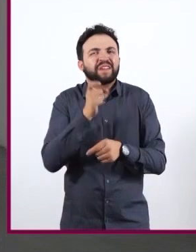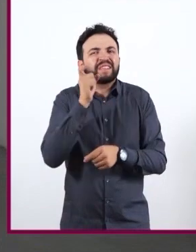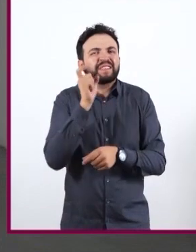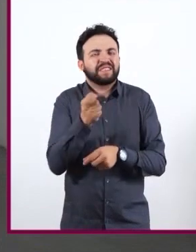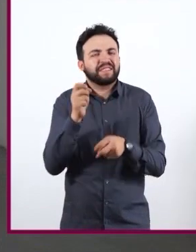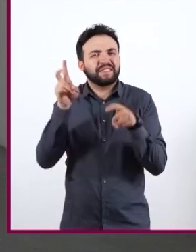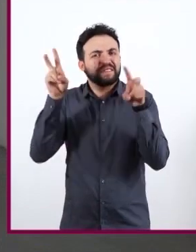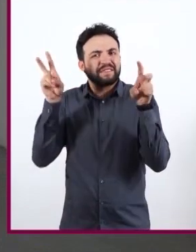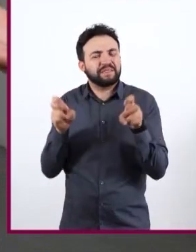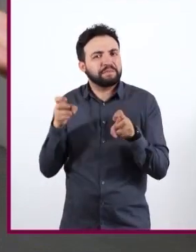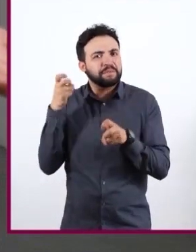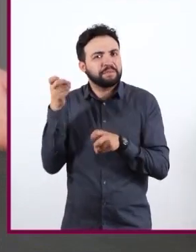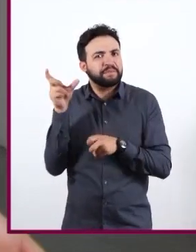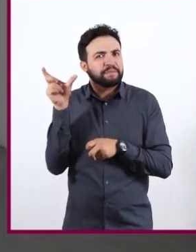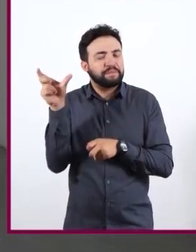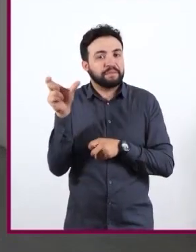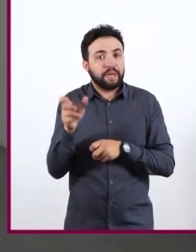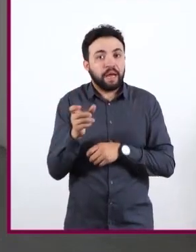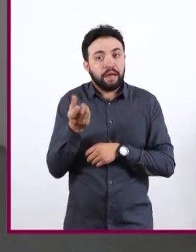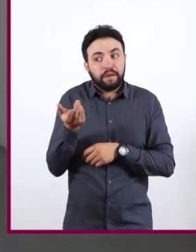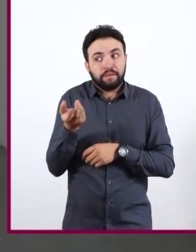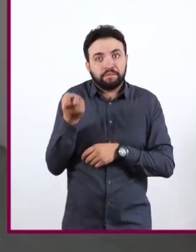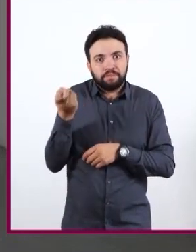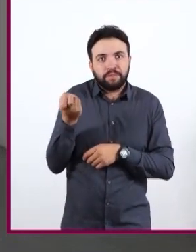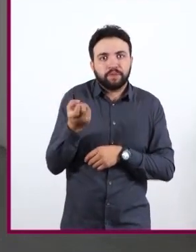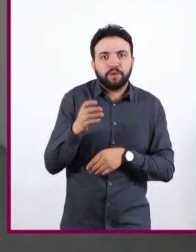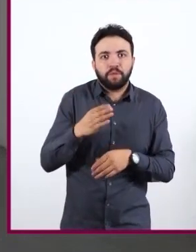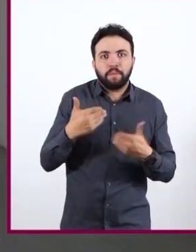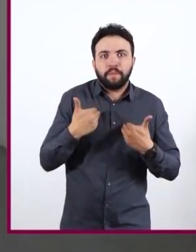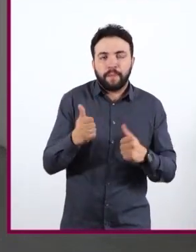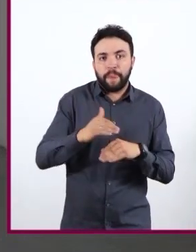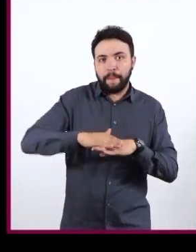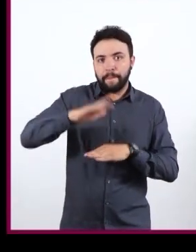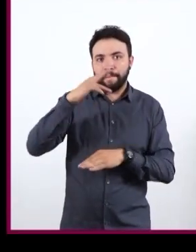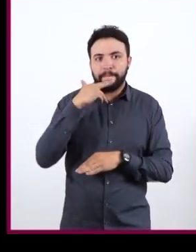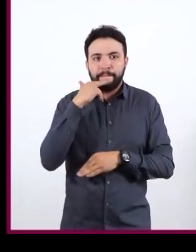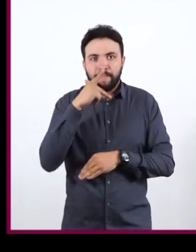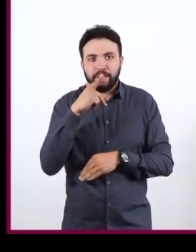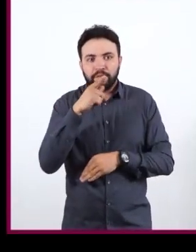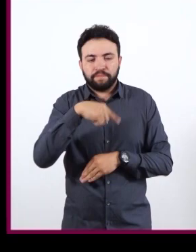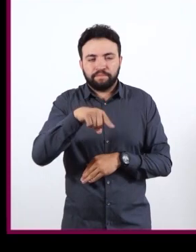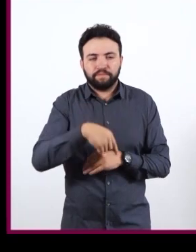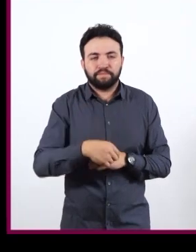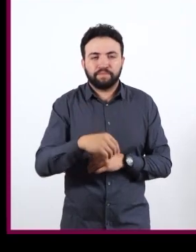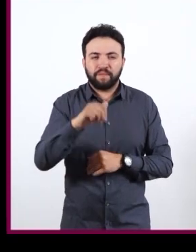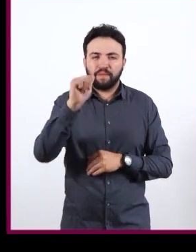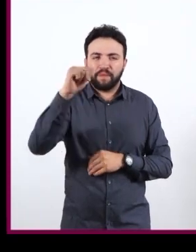el tema. Así podremos entender mejor los conceptos con los que trabaja este artista.